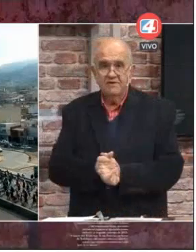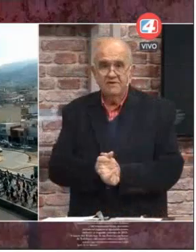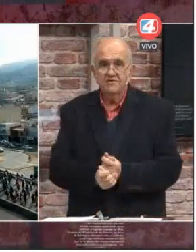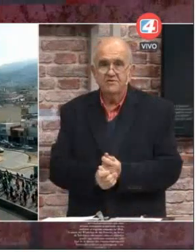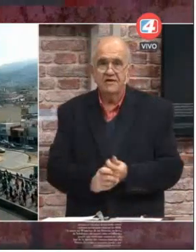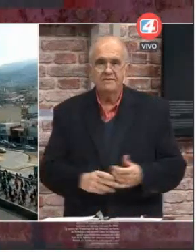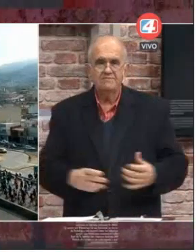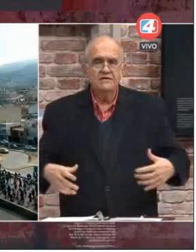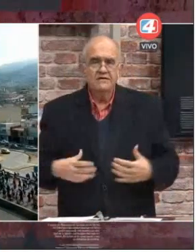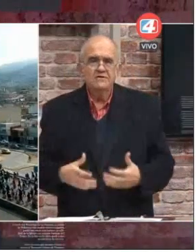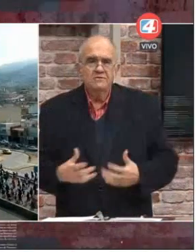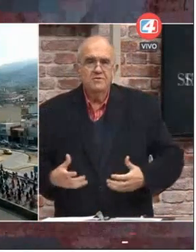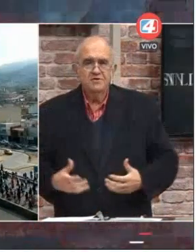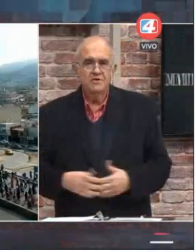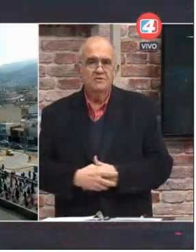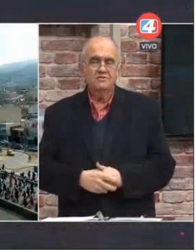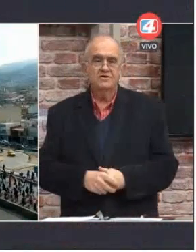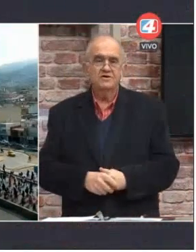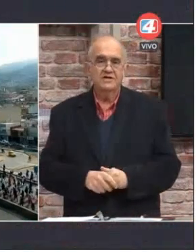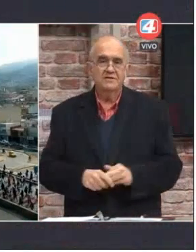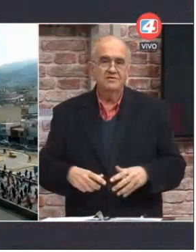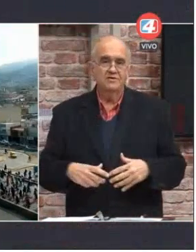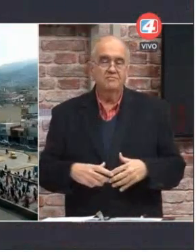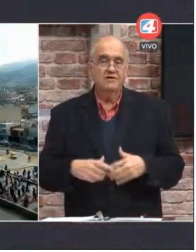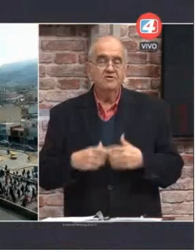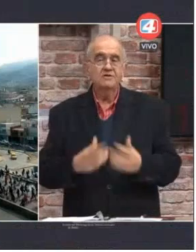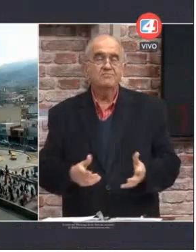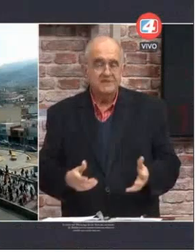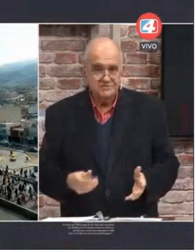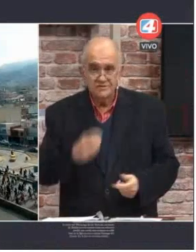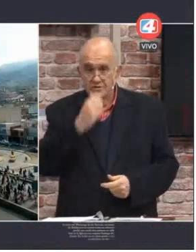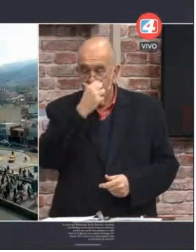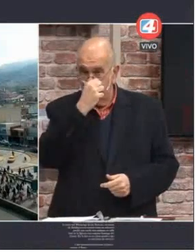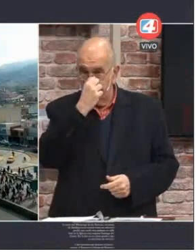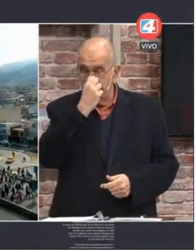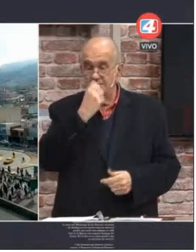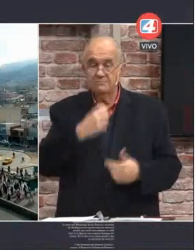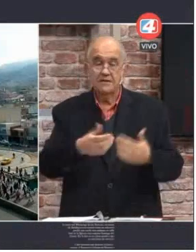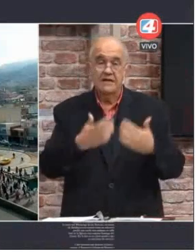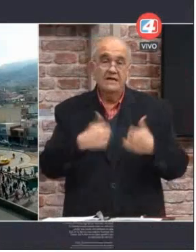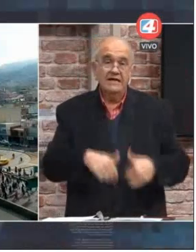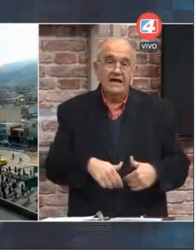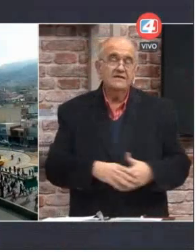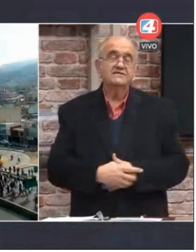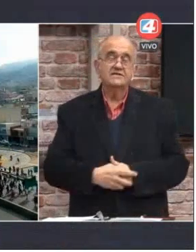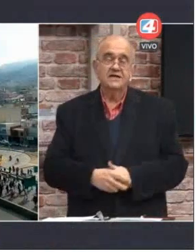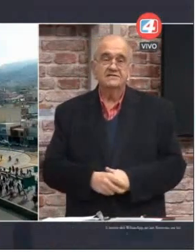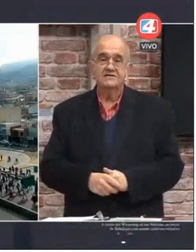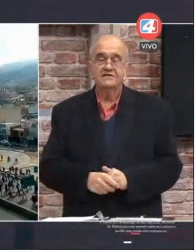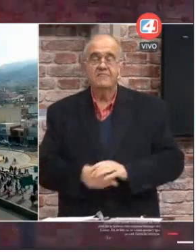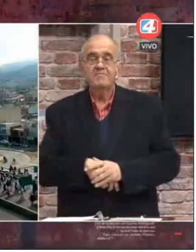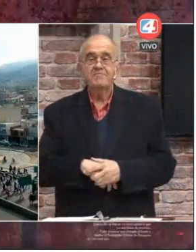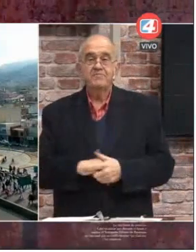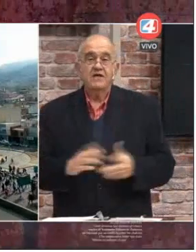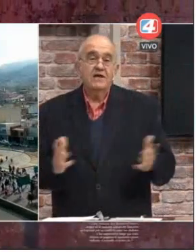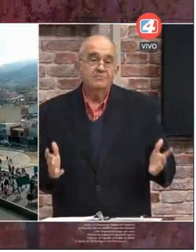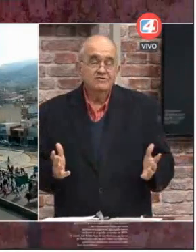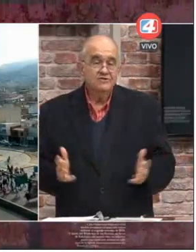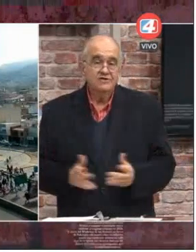pasó fue un paro del campo digo el peor de los momento porque tenemos los mejores precios en los commodities con en la cee este